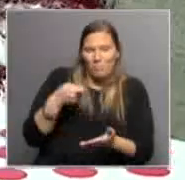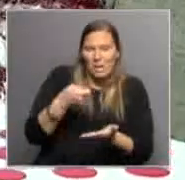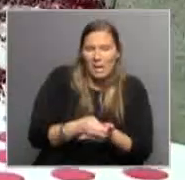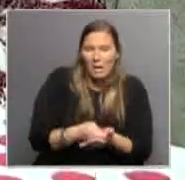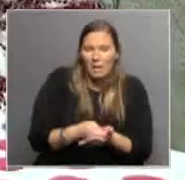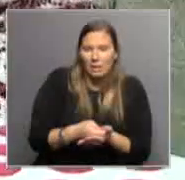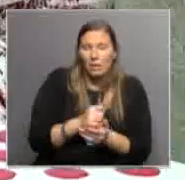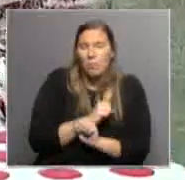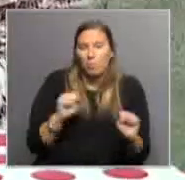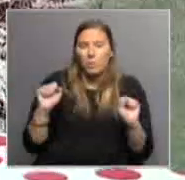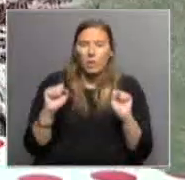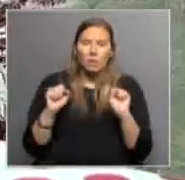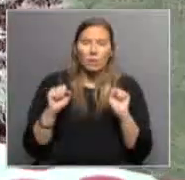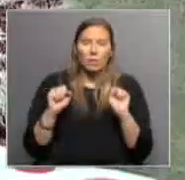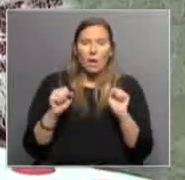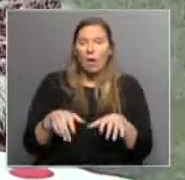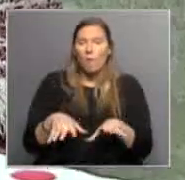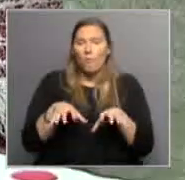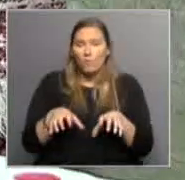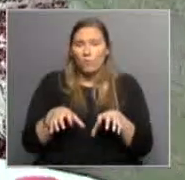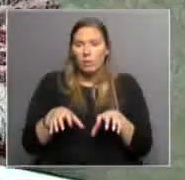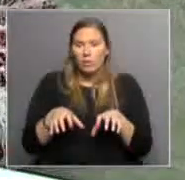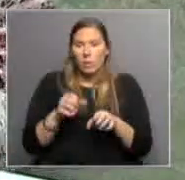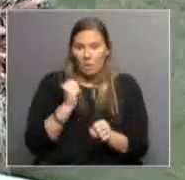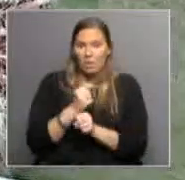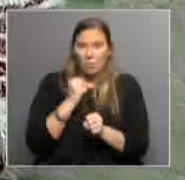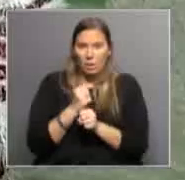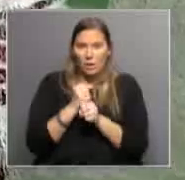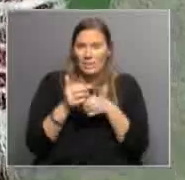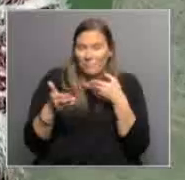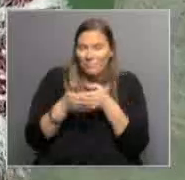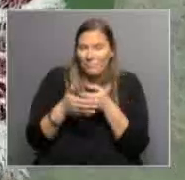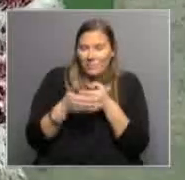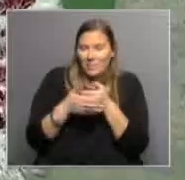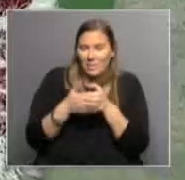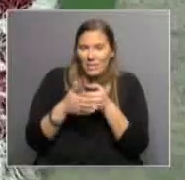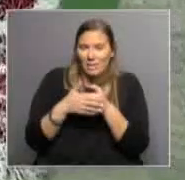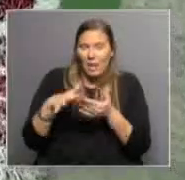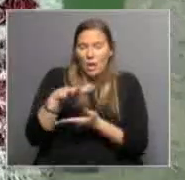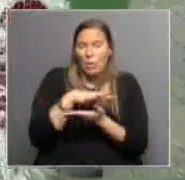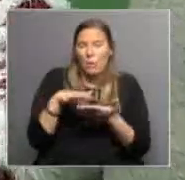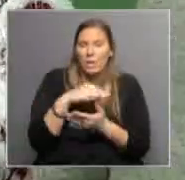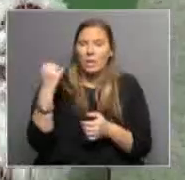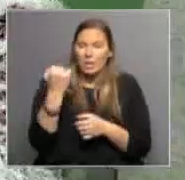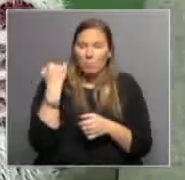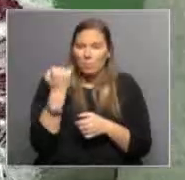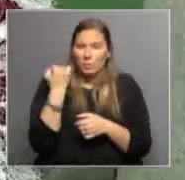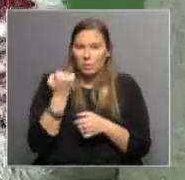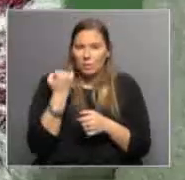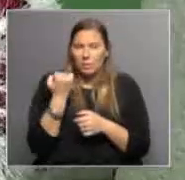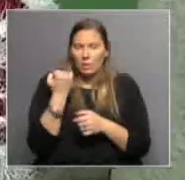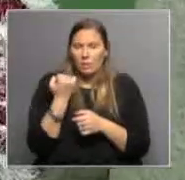que les permitían además poder vivir y trabajar cerca de puntos importantes de